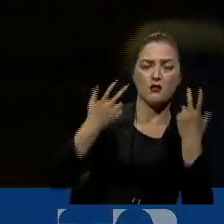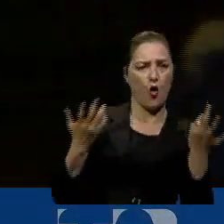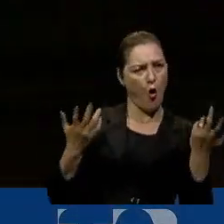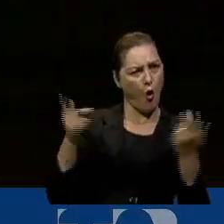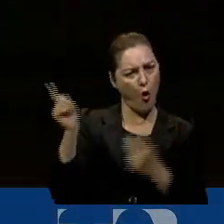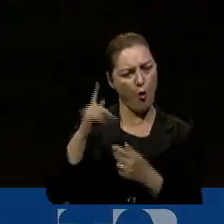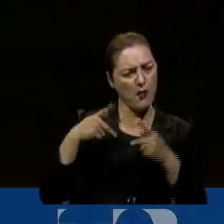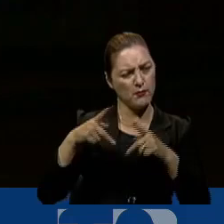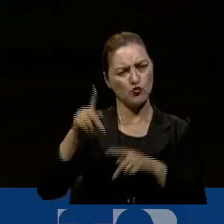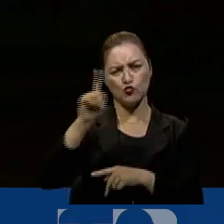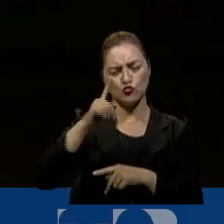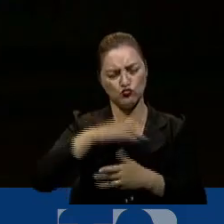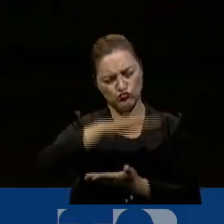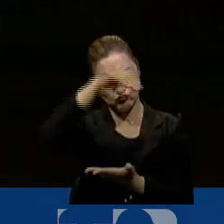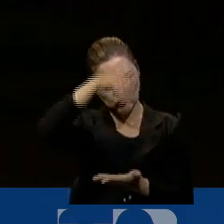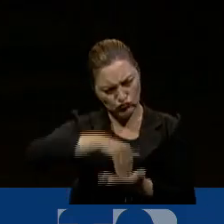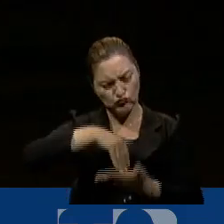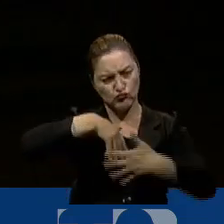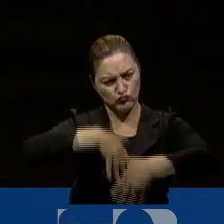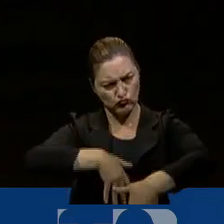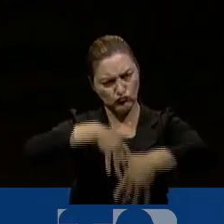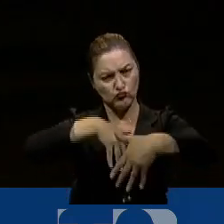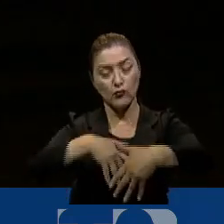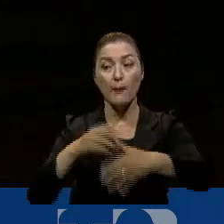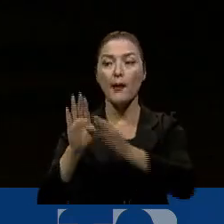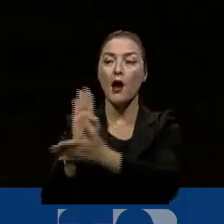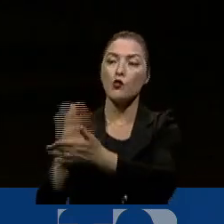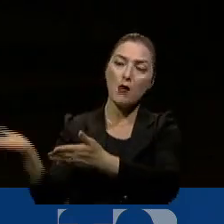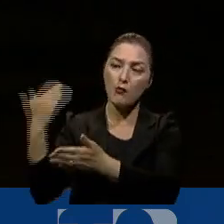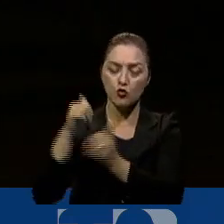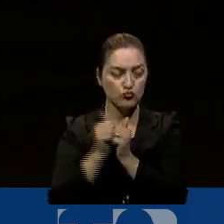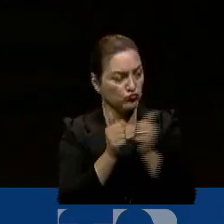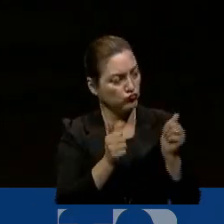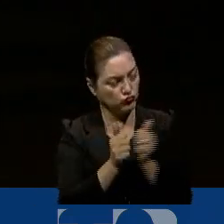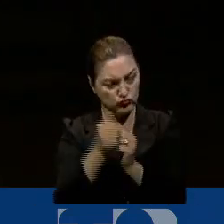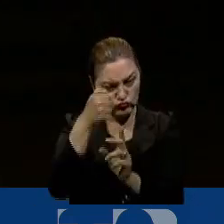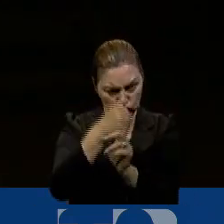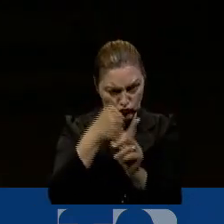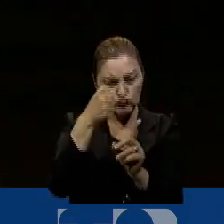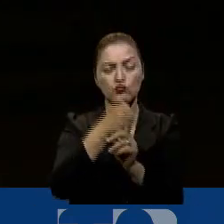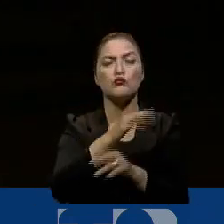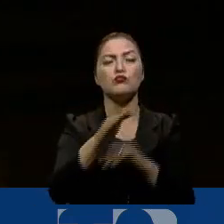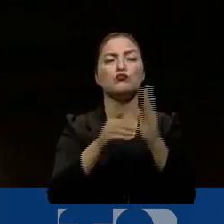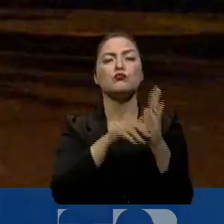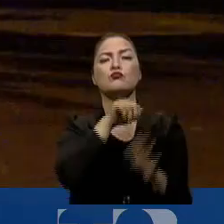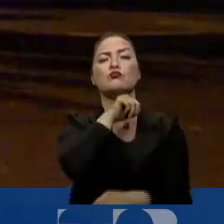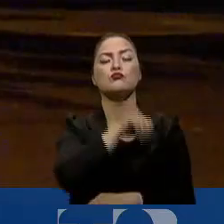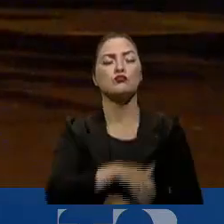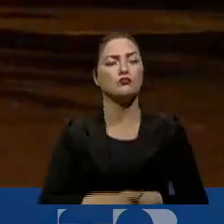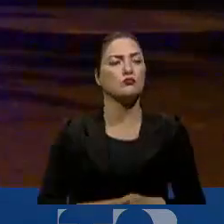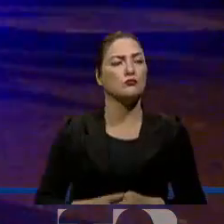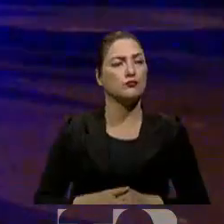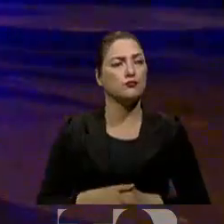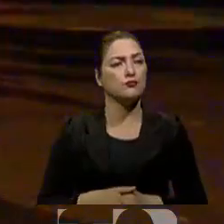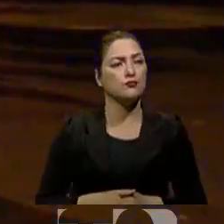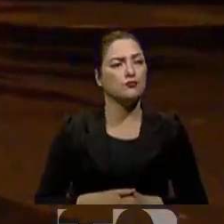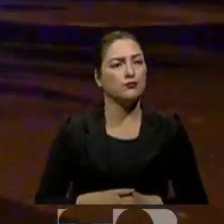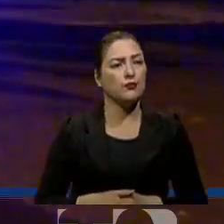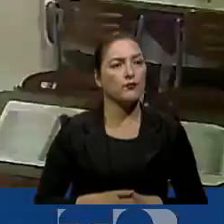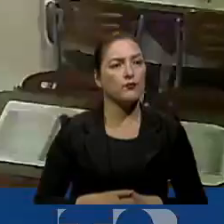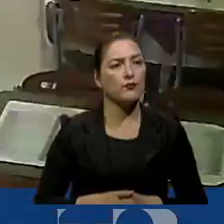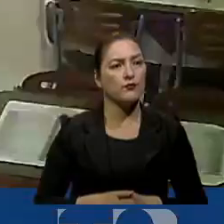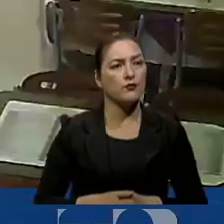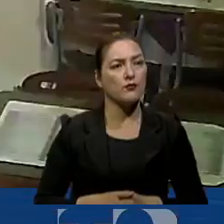marcha para que el barrio se una y luchemos juntos para erradicar esta situación. Como esa zona es